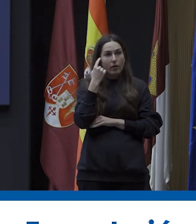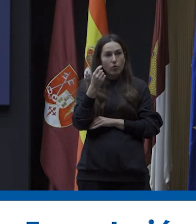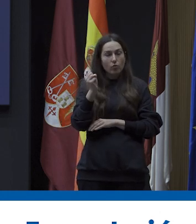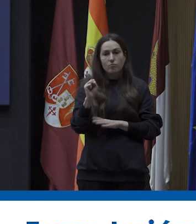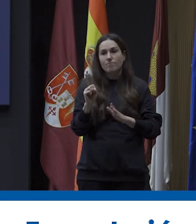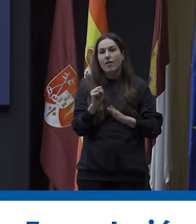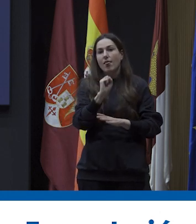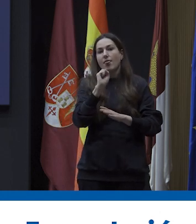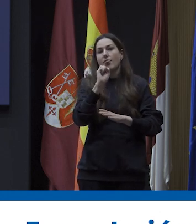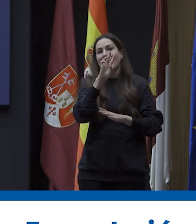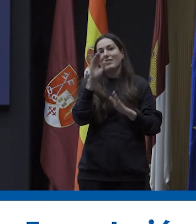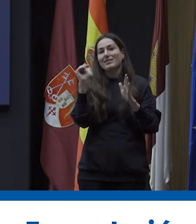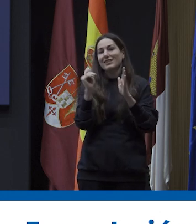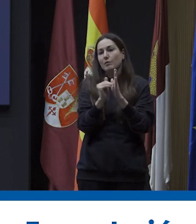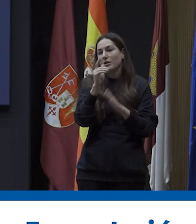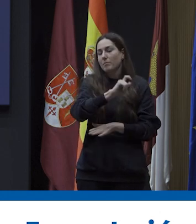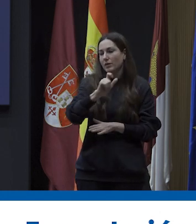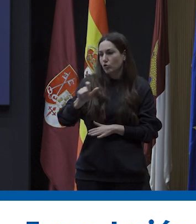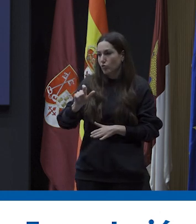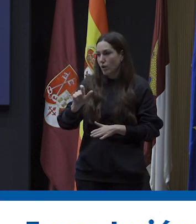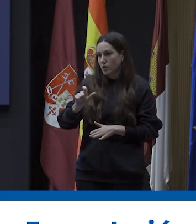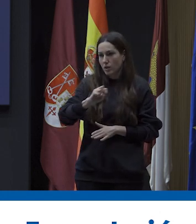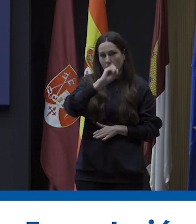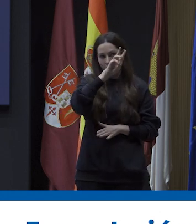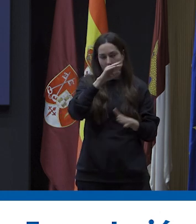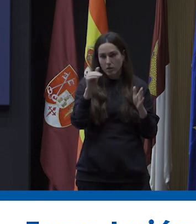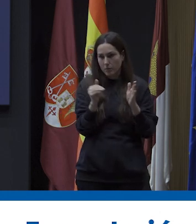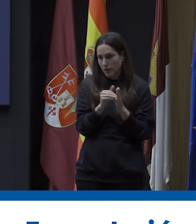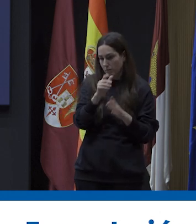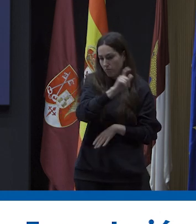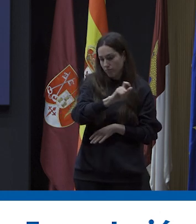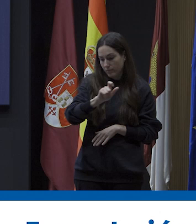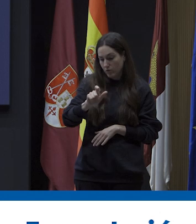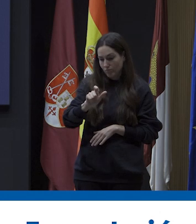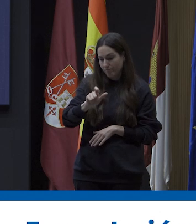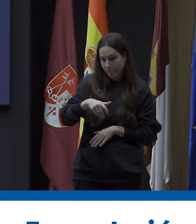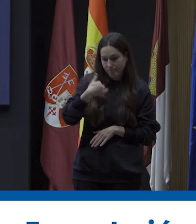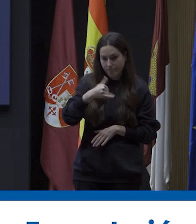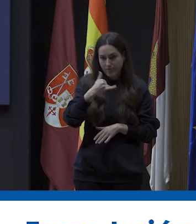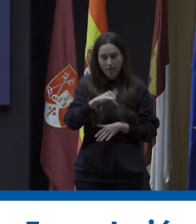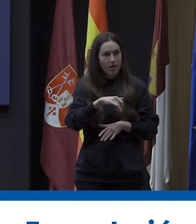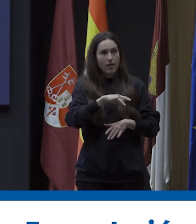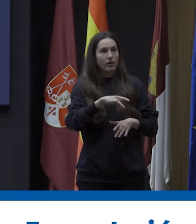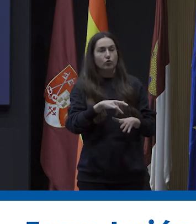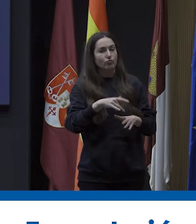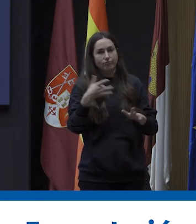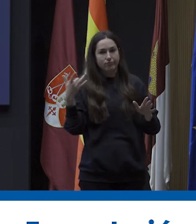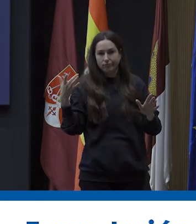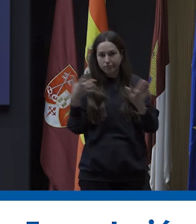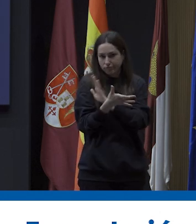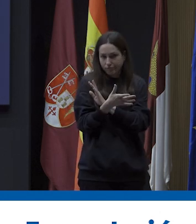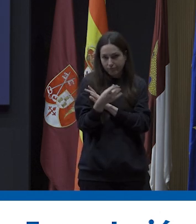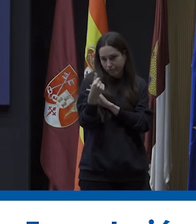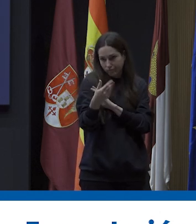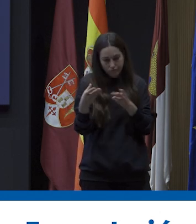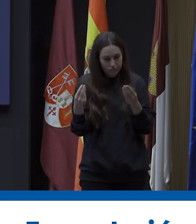pacientes. Imaginaos lo que es eso de datos, números, costes, ¿vale? 1988. Y otro